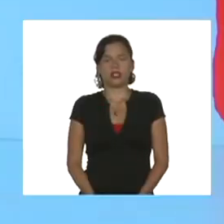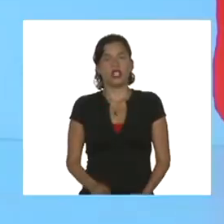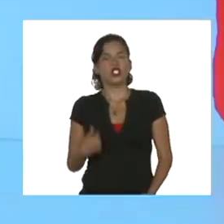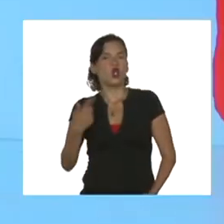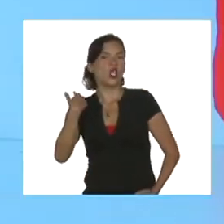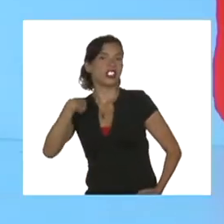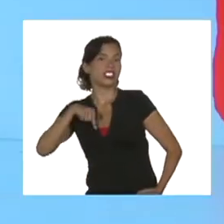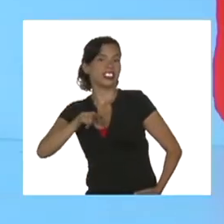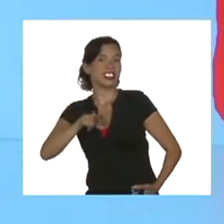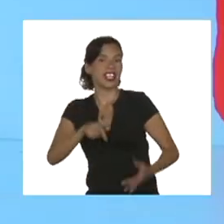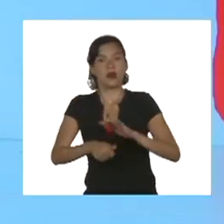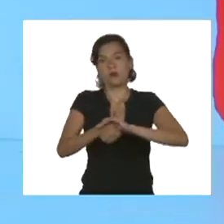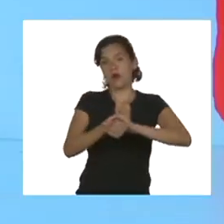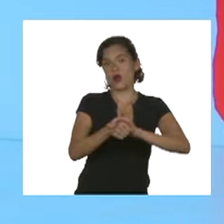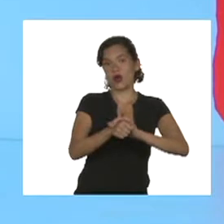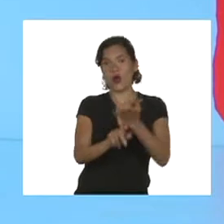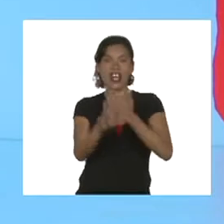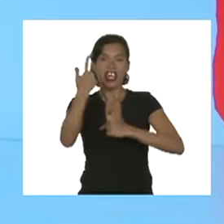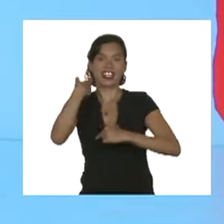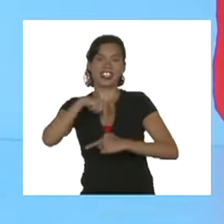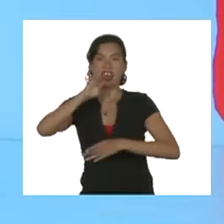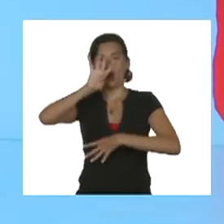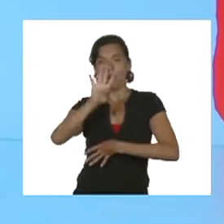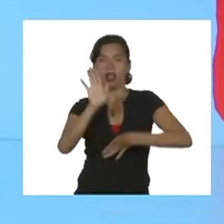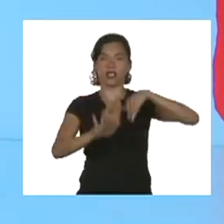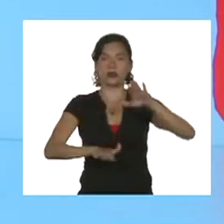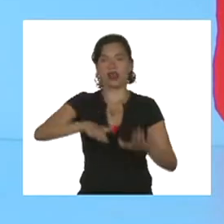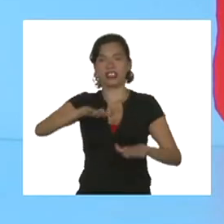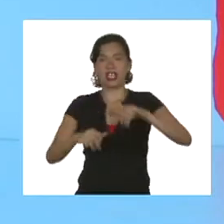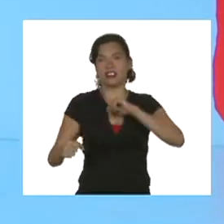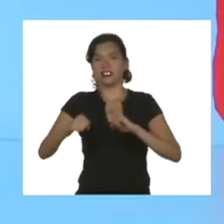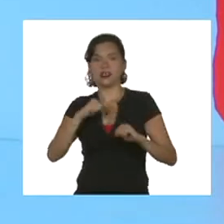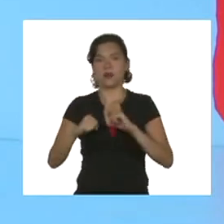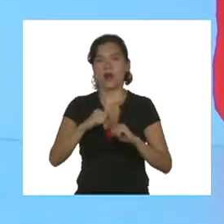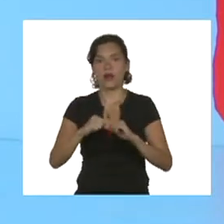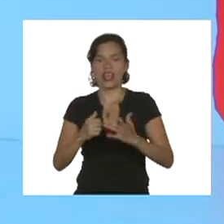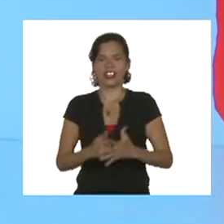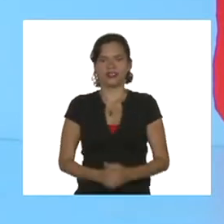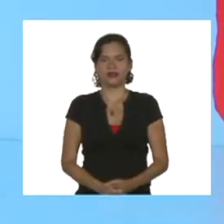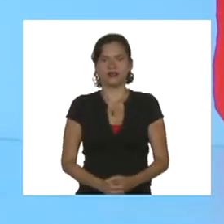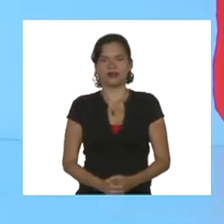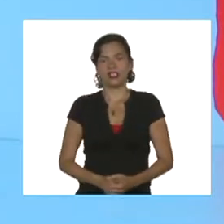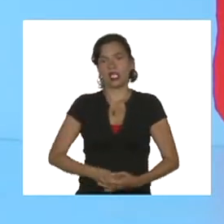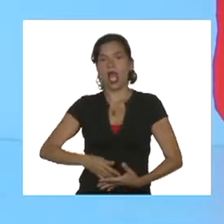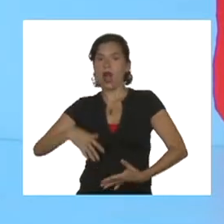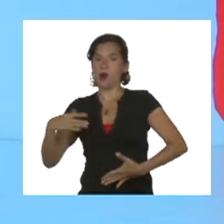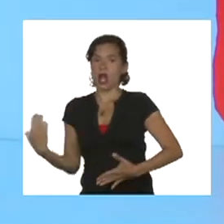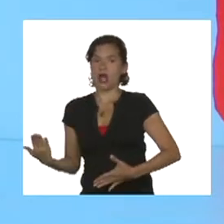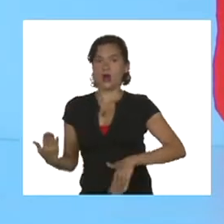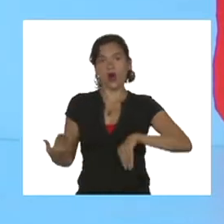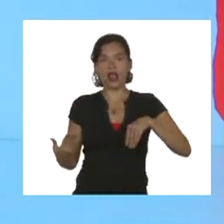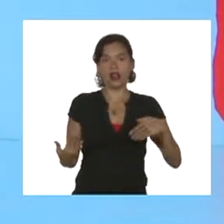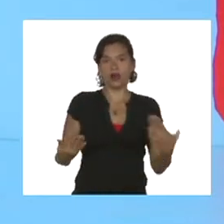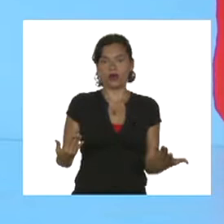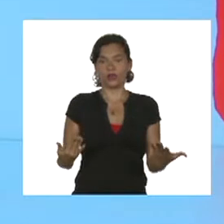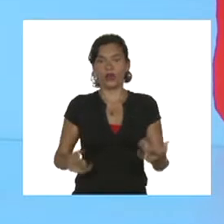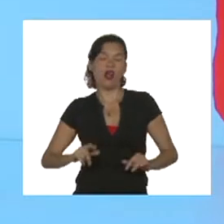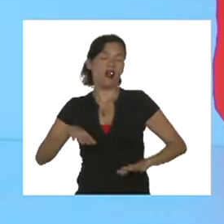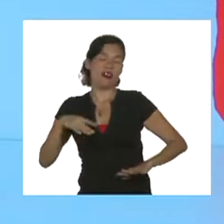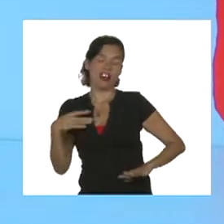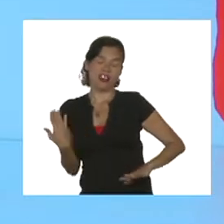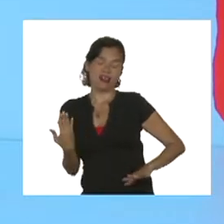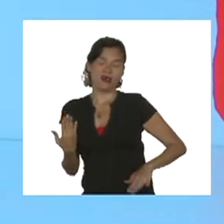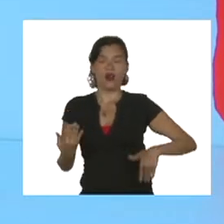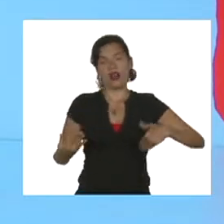Yo tengo un morrocoy que tiene 4 patas y se mueve a un lado, al otro, a un